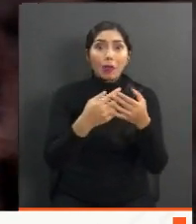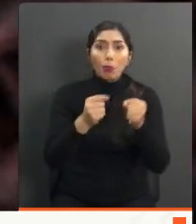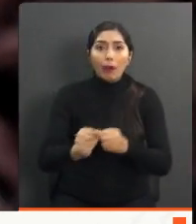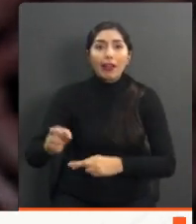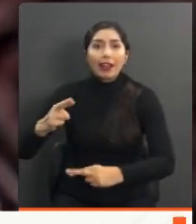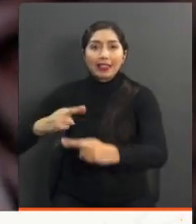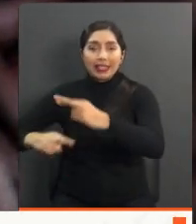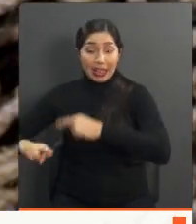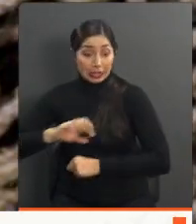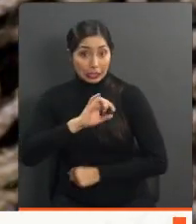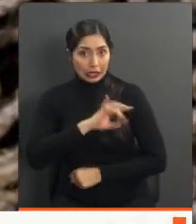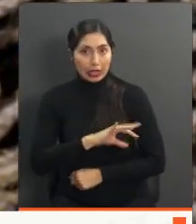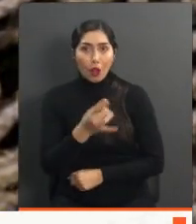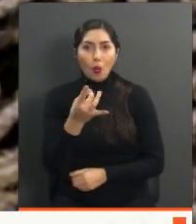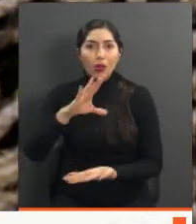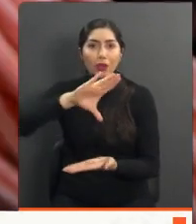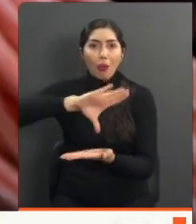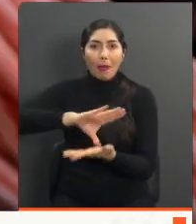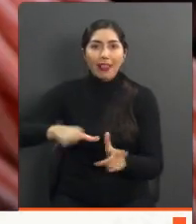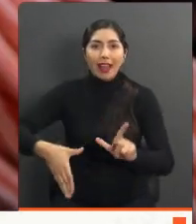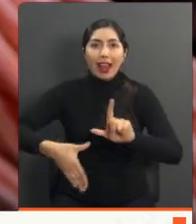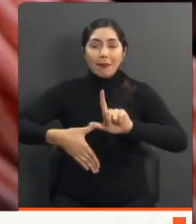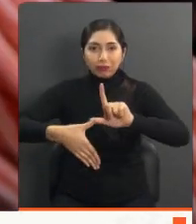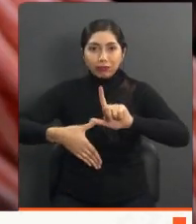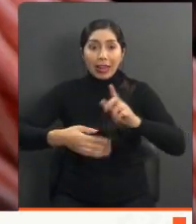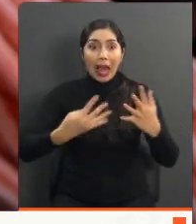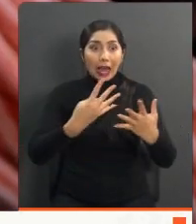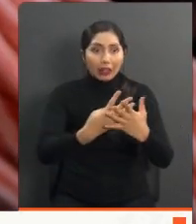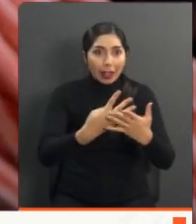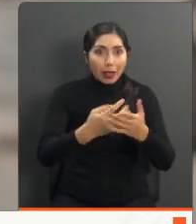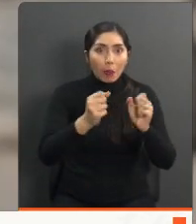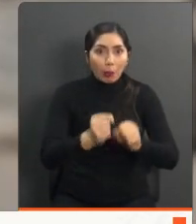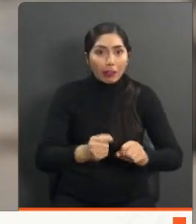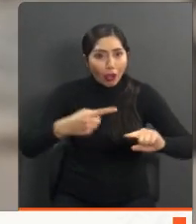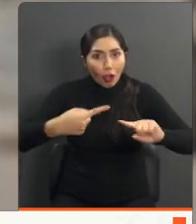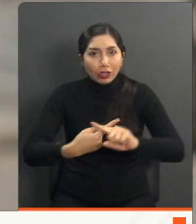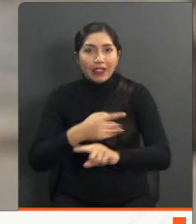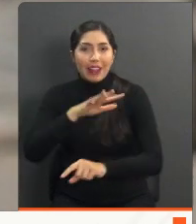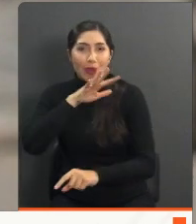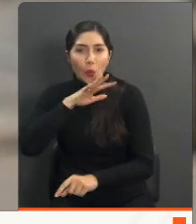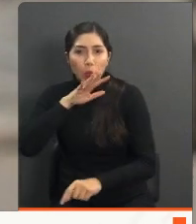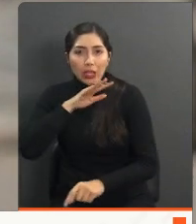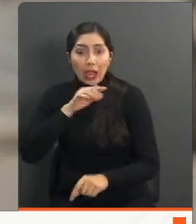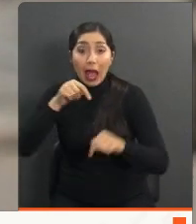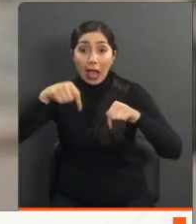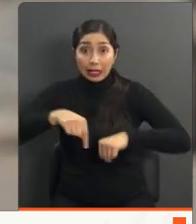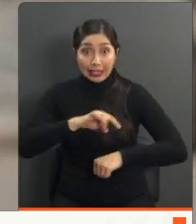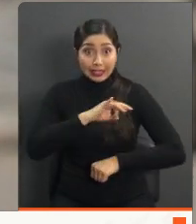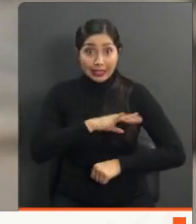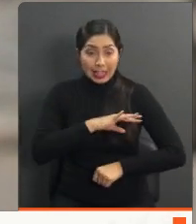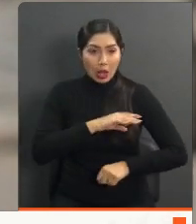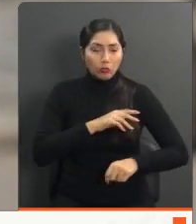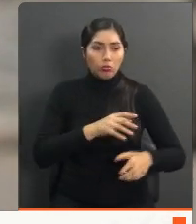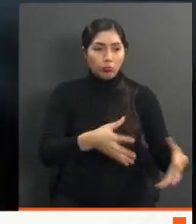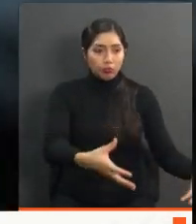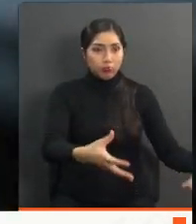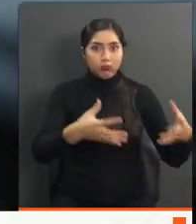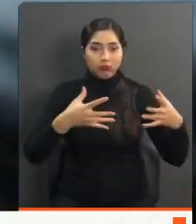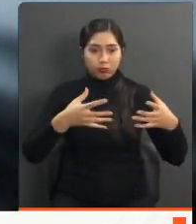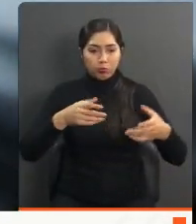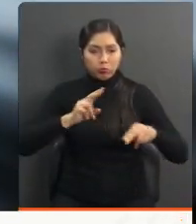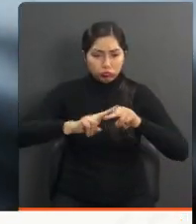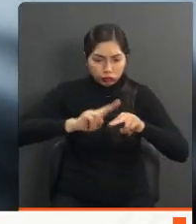país de américa latina que utilice este material las vamos a a reprocesar acá en chile y las vamos a mandar a europa